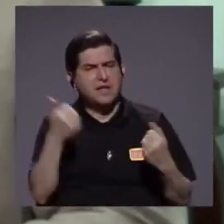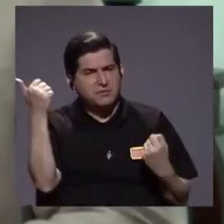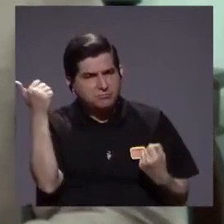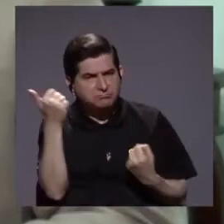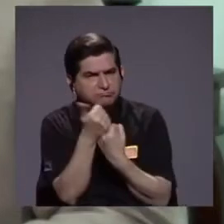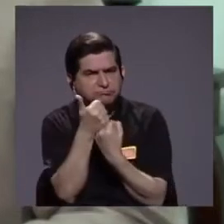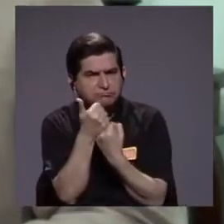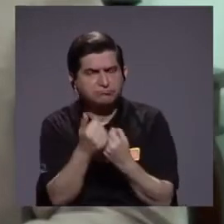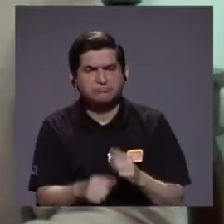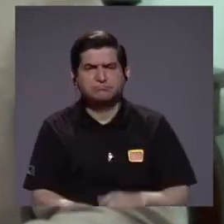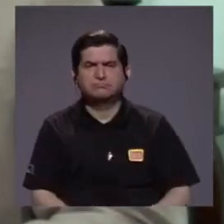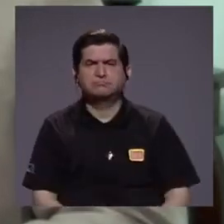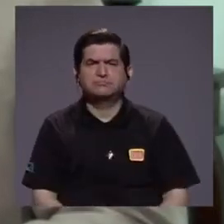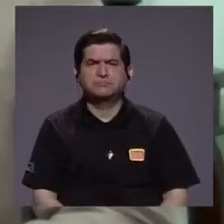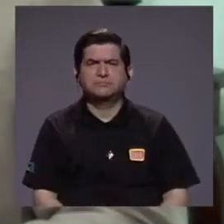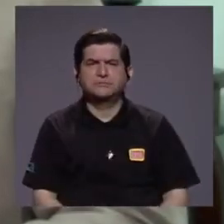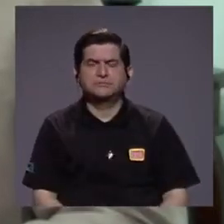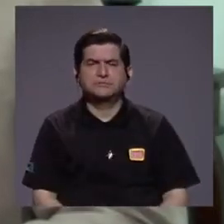reforzar